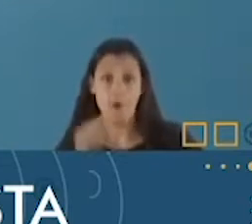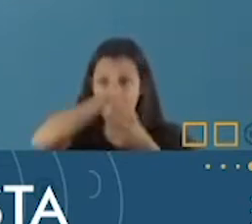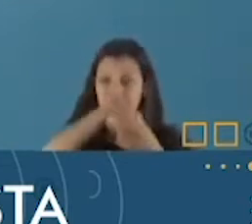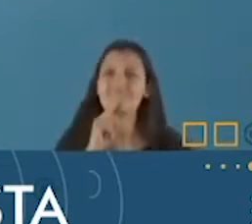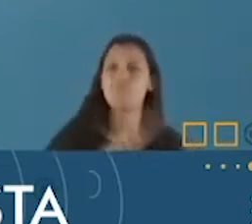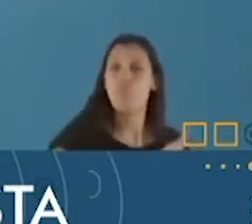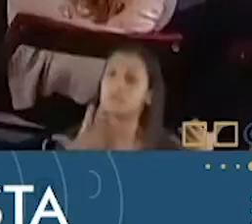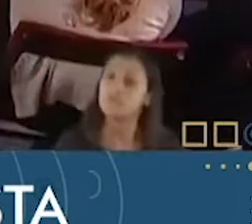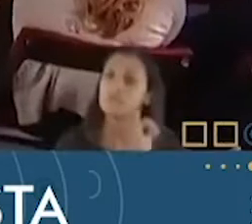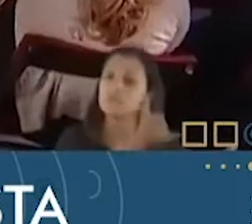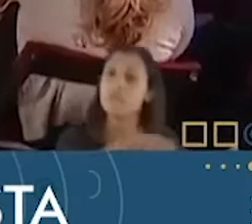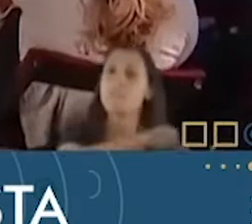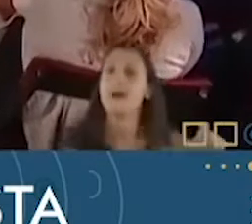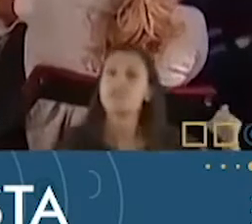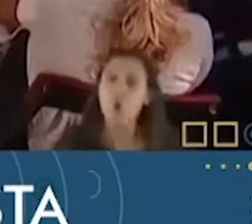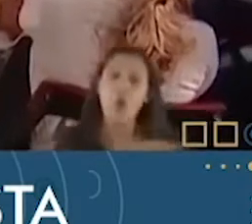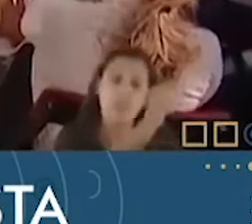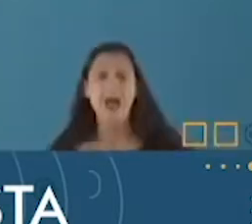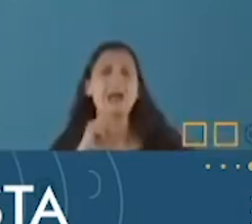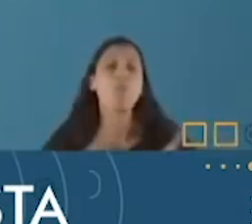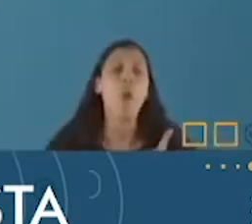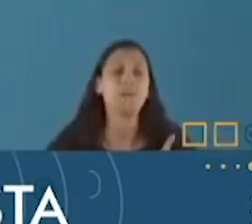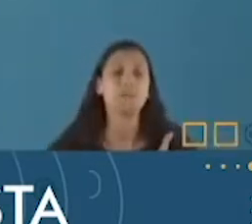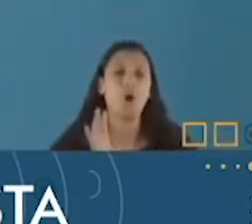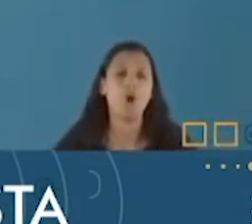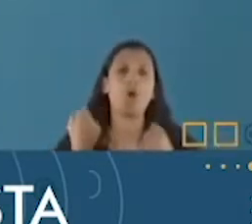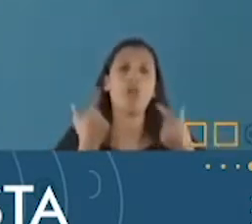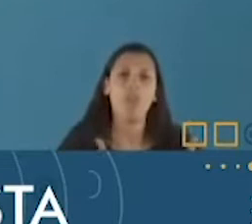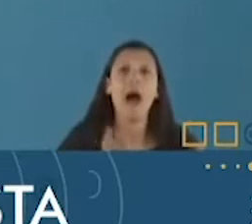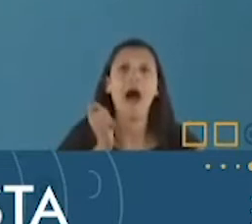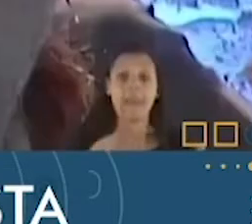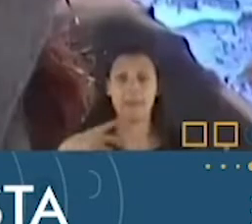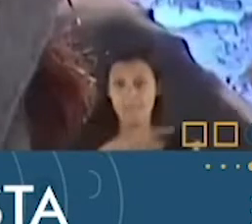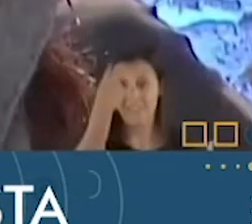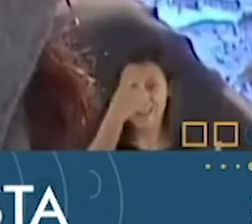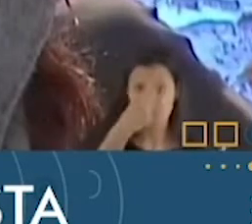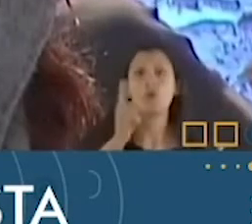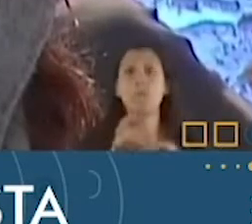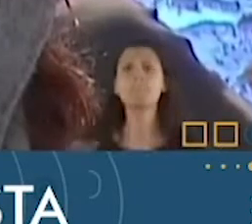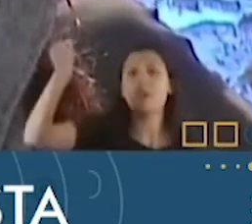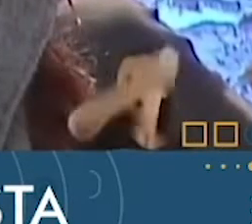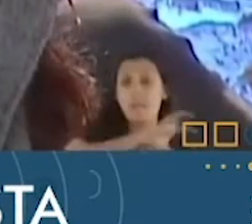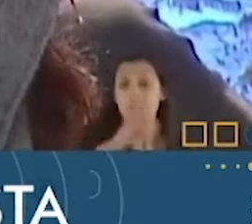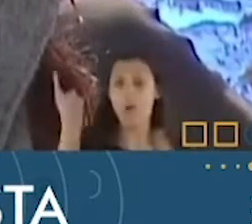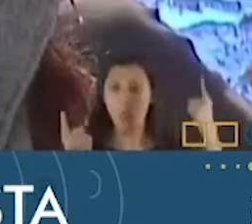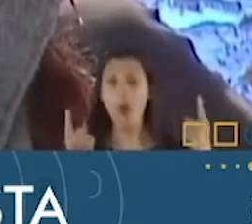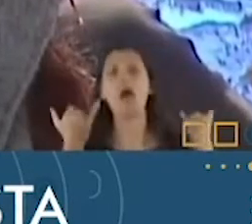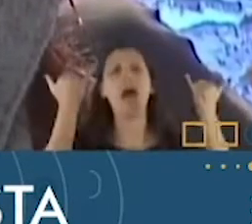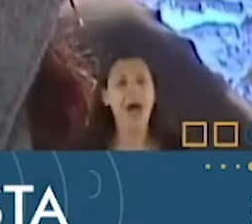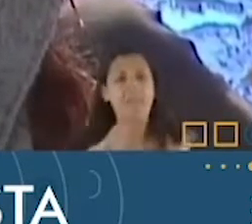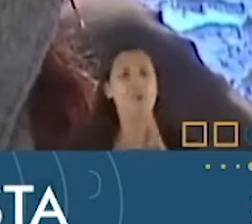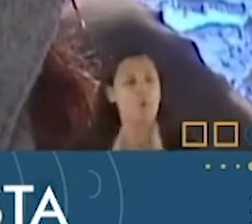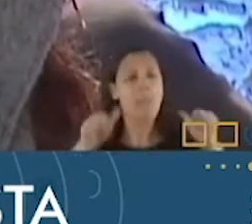de China para financiar obras y demás. Así que todavía las reservas se pueden llegar a reconstituir. Lo que es muy difícil es